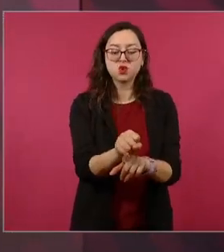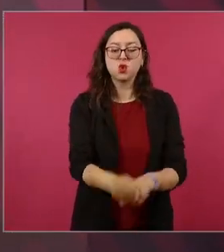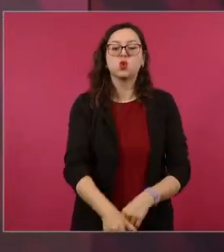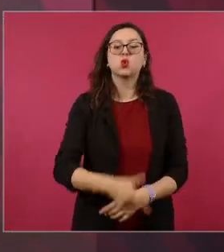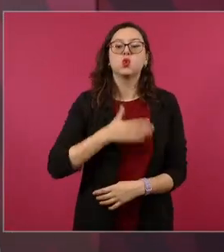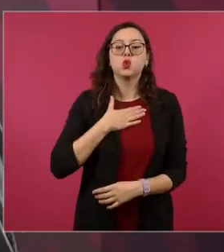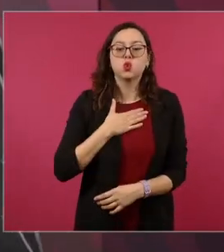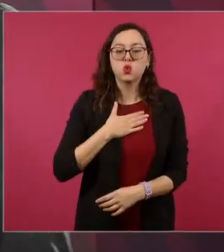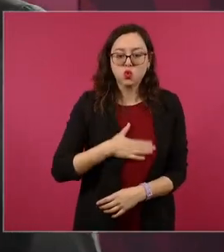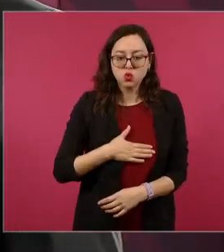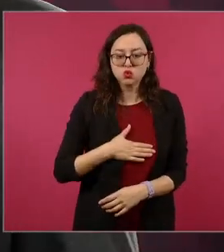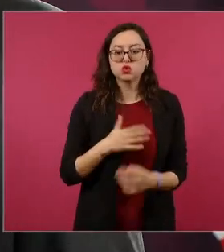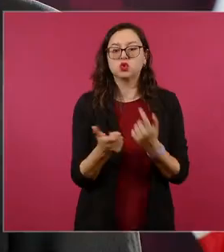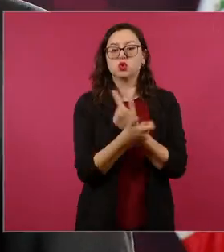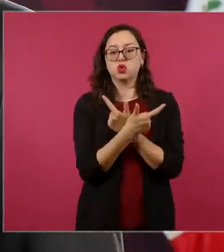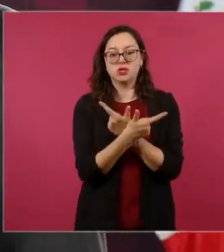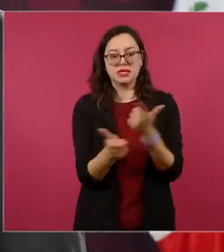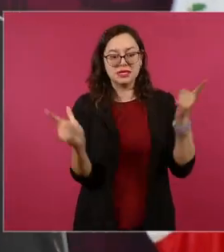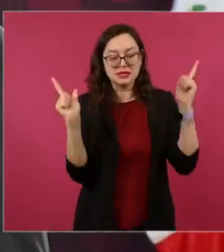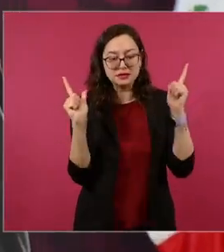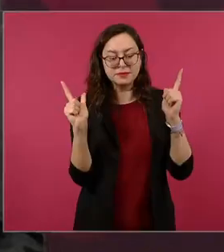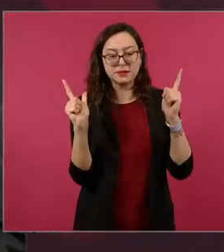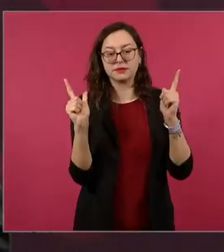justo, más libre,